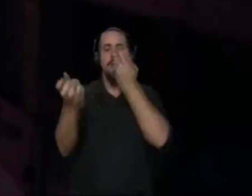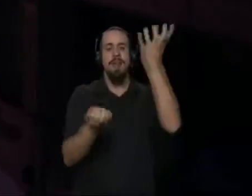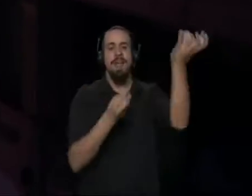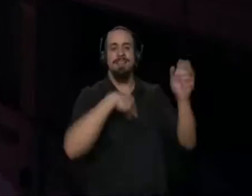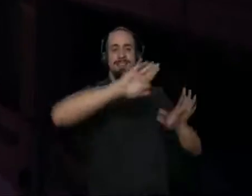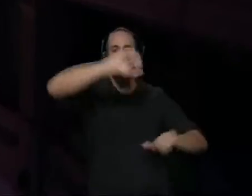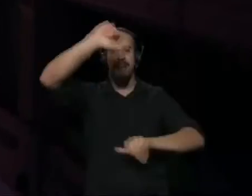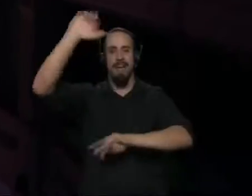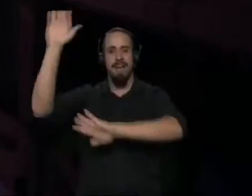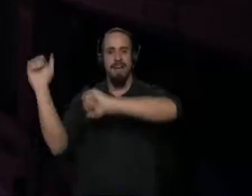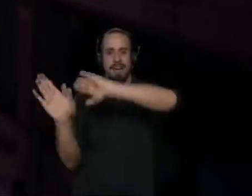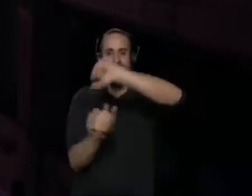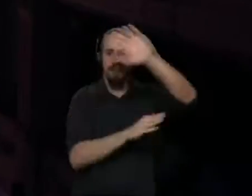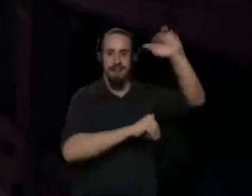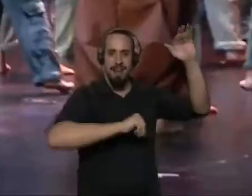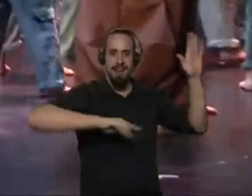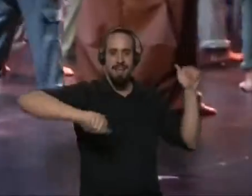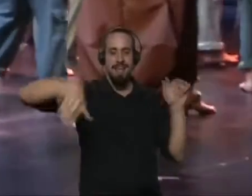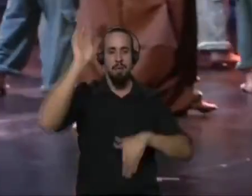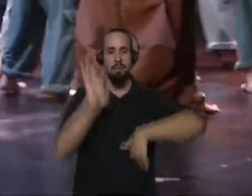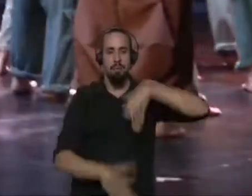cuerdas, pito y